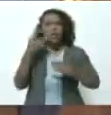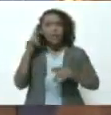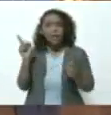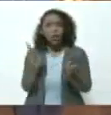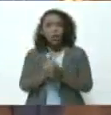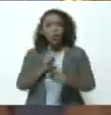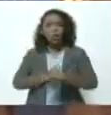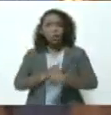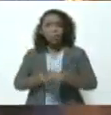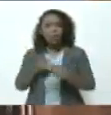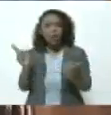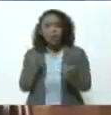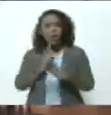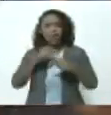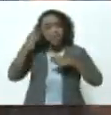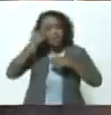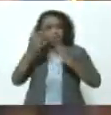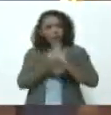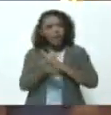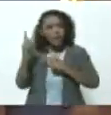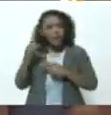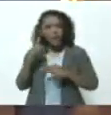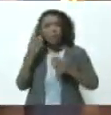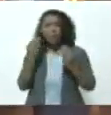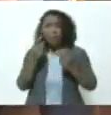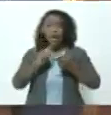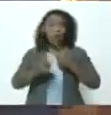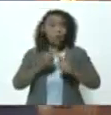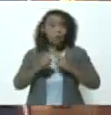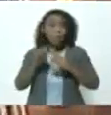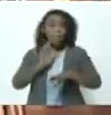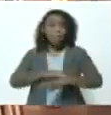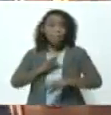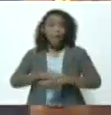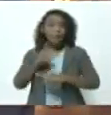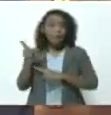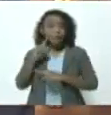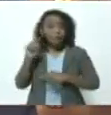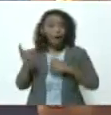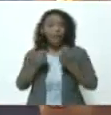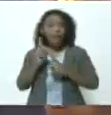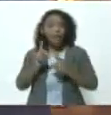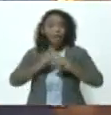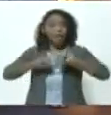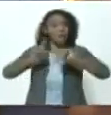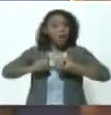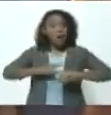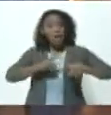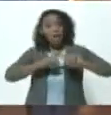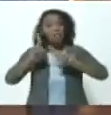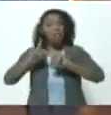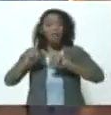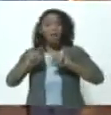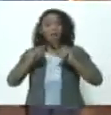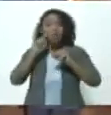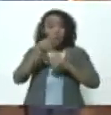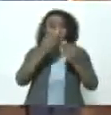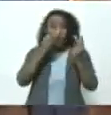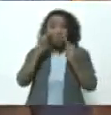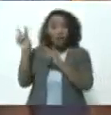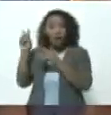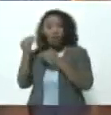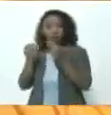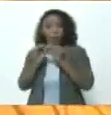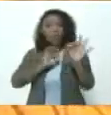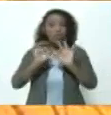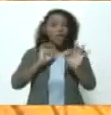como un gran fresco, donde ocurren muchas cosas, y además en tonos diferentes. Tú tienes subtramas